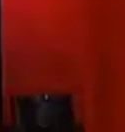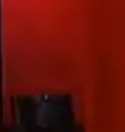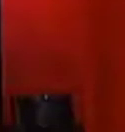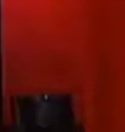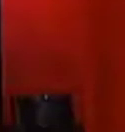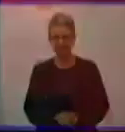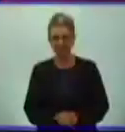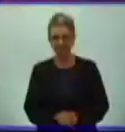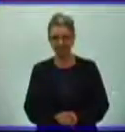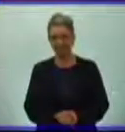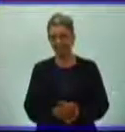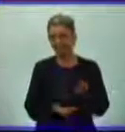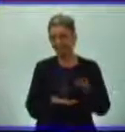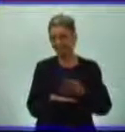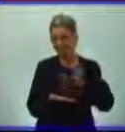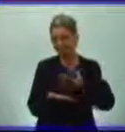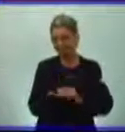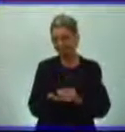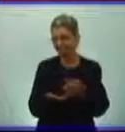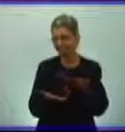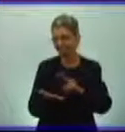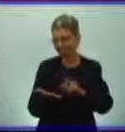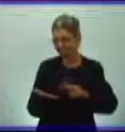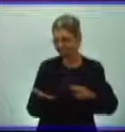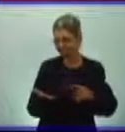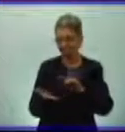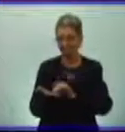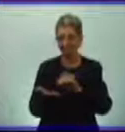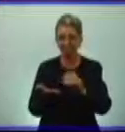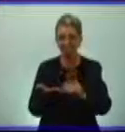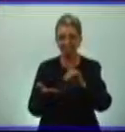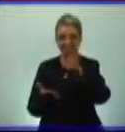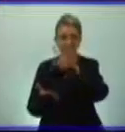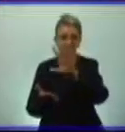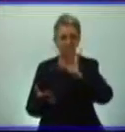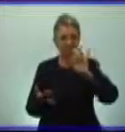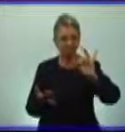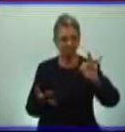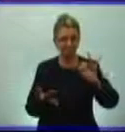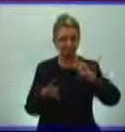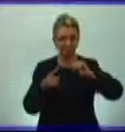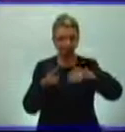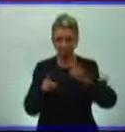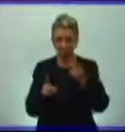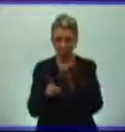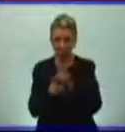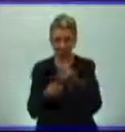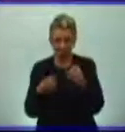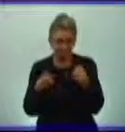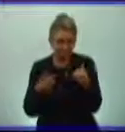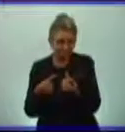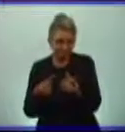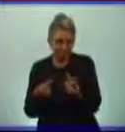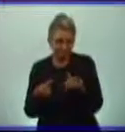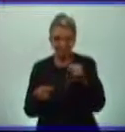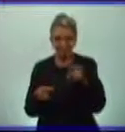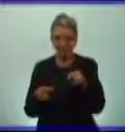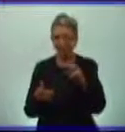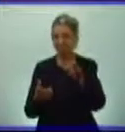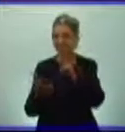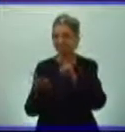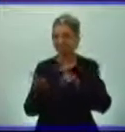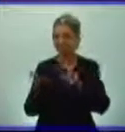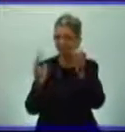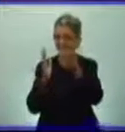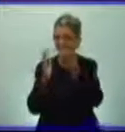En tu libro de lectura, en la página 57, les propongo que después de finalizar el encuentro aparece una poesía,